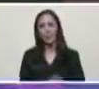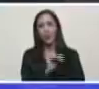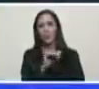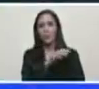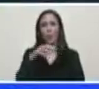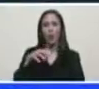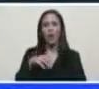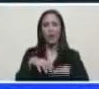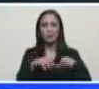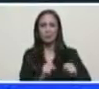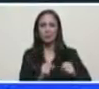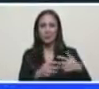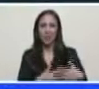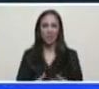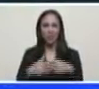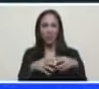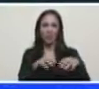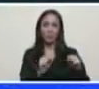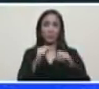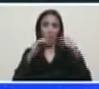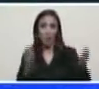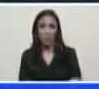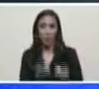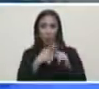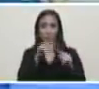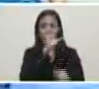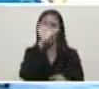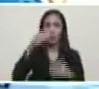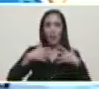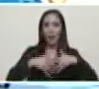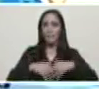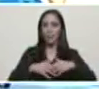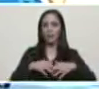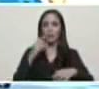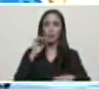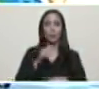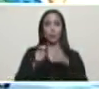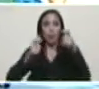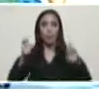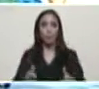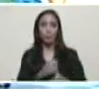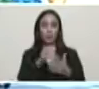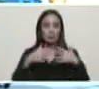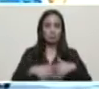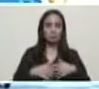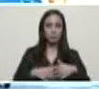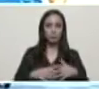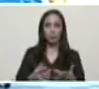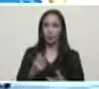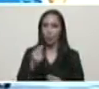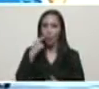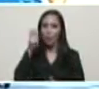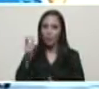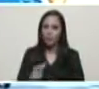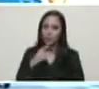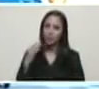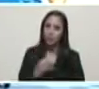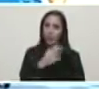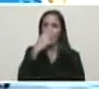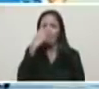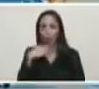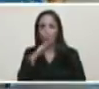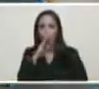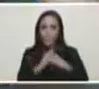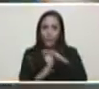capitalistas que existen en el mundo que no expresan al ciudadano de a pie al ciudadano común Qué es